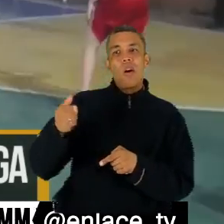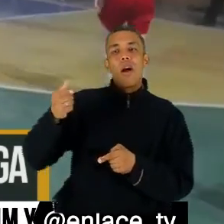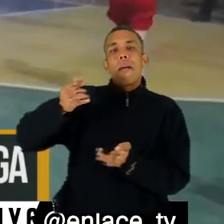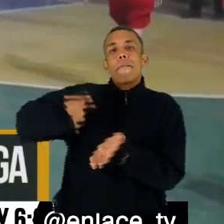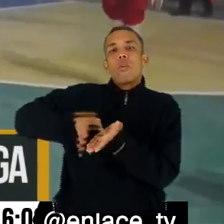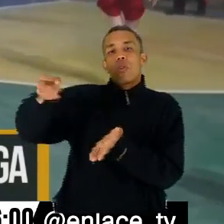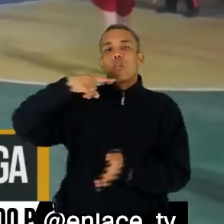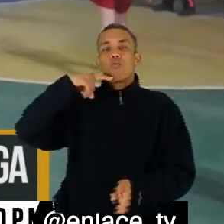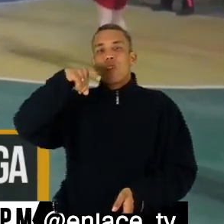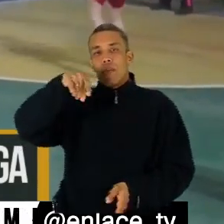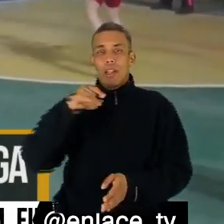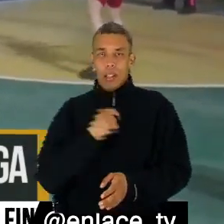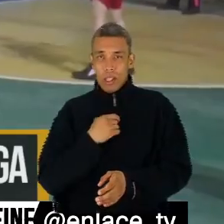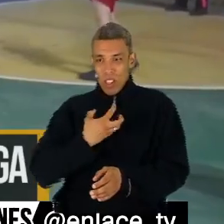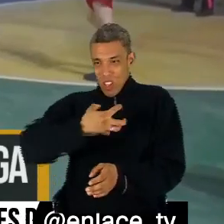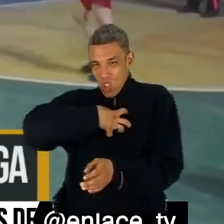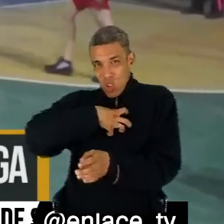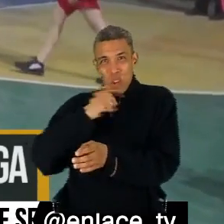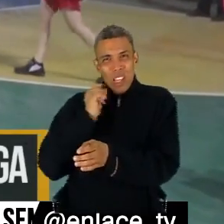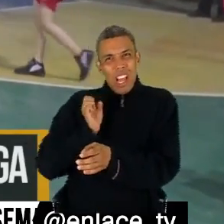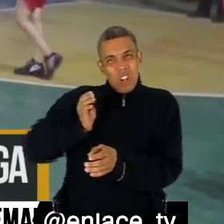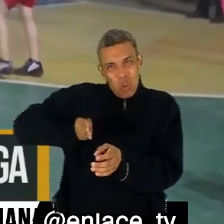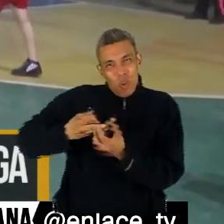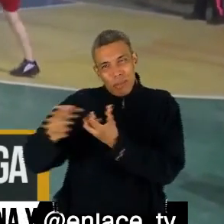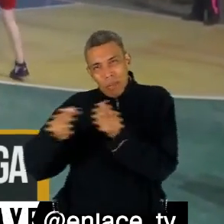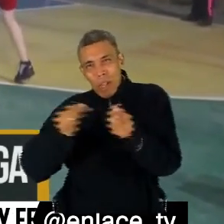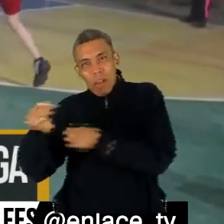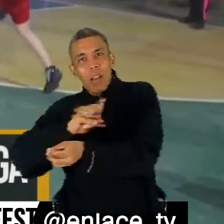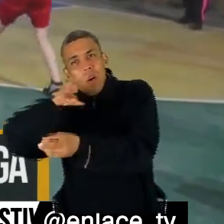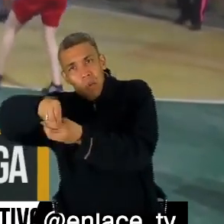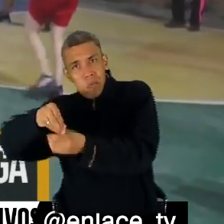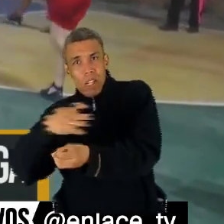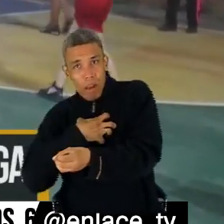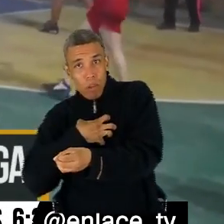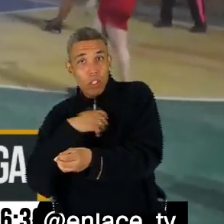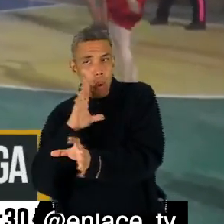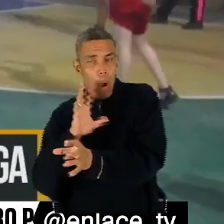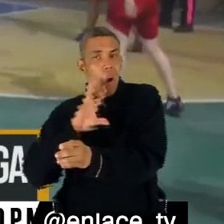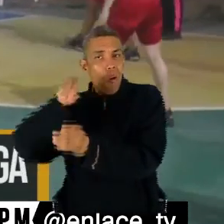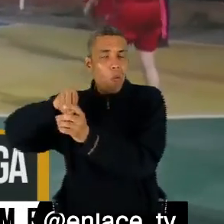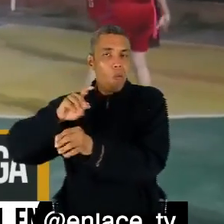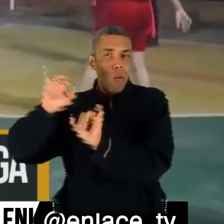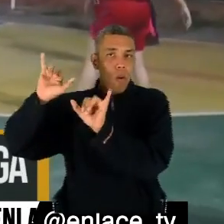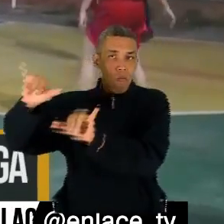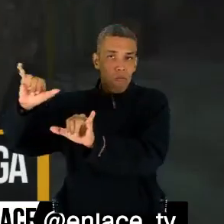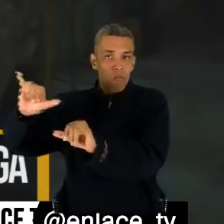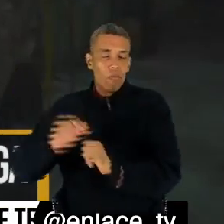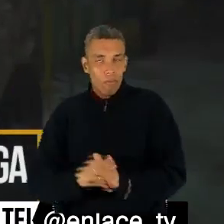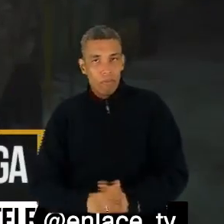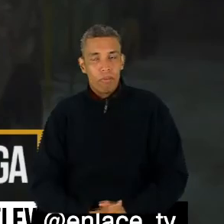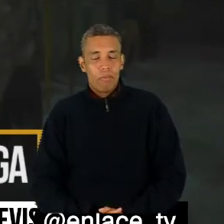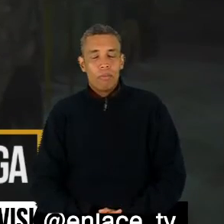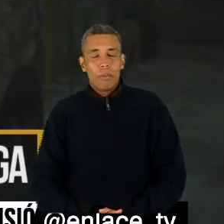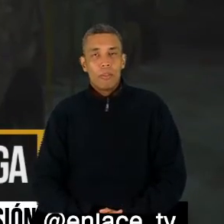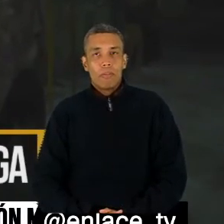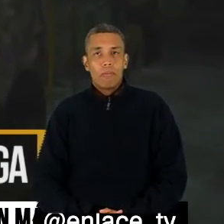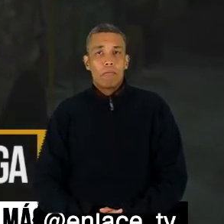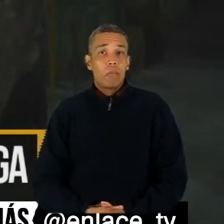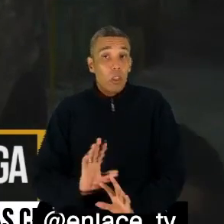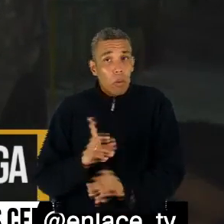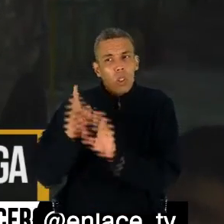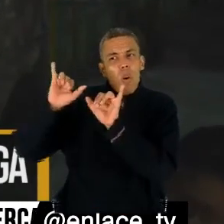de interclubes de baloncesto, clasificatorio a la final de Interligas categorías sub-17. Bueno, es la preparación que nosotros estamos